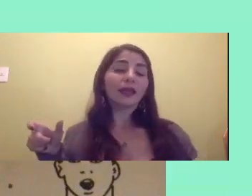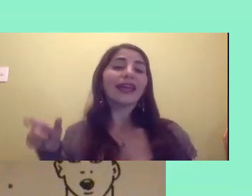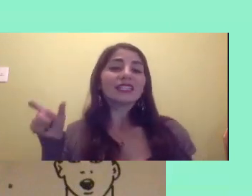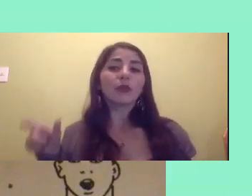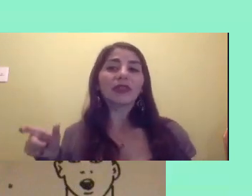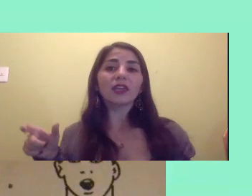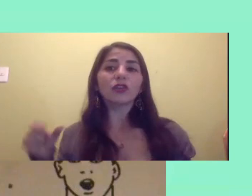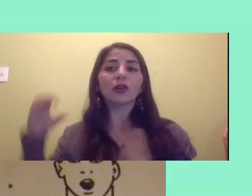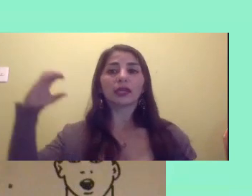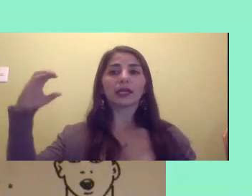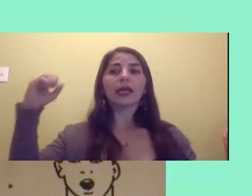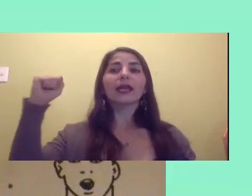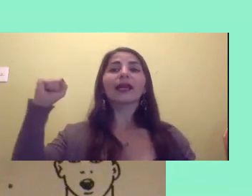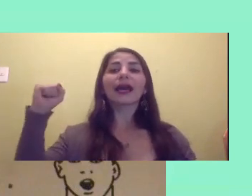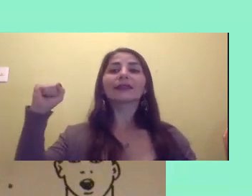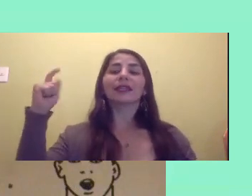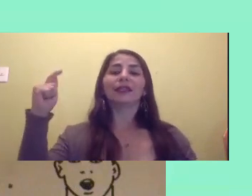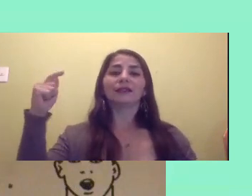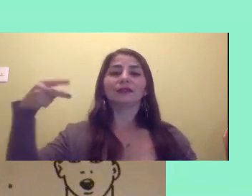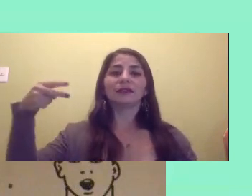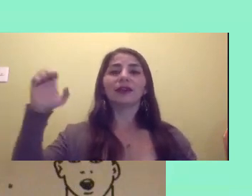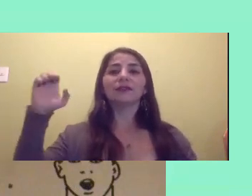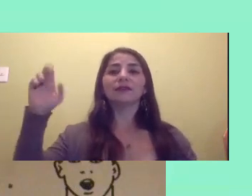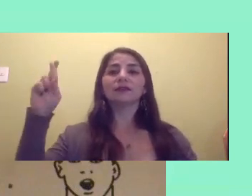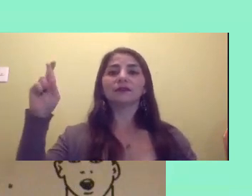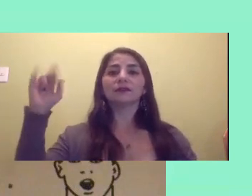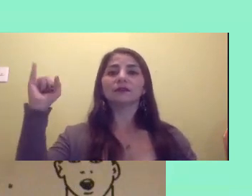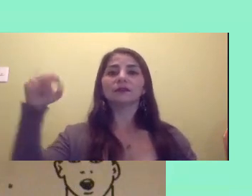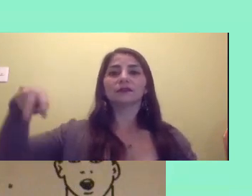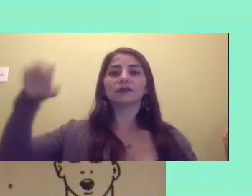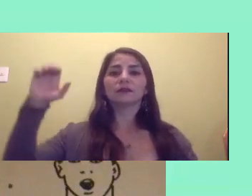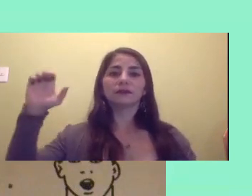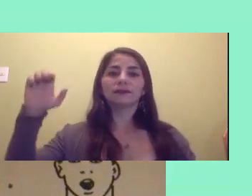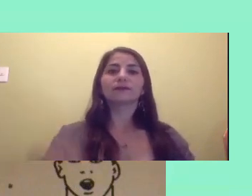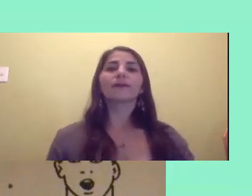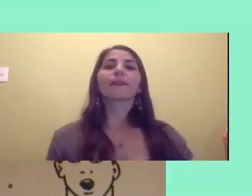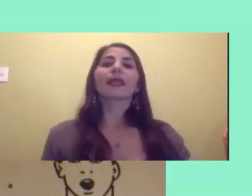es, el es puede ir o no ir, Catherine, ¿ya?